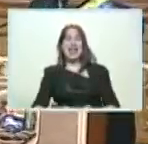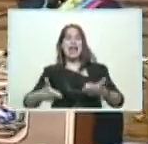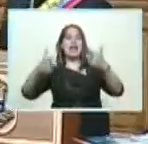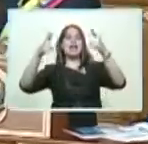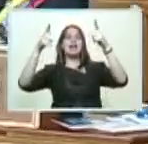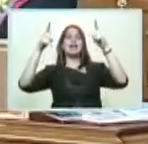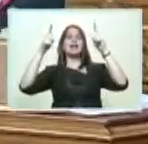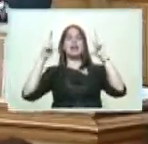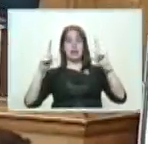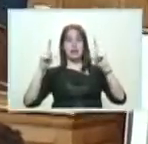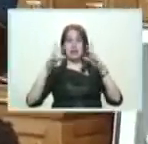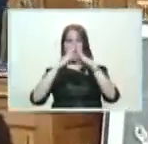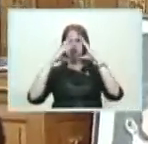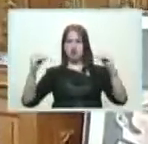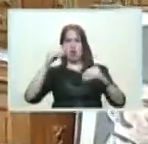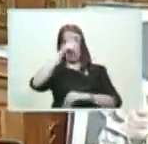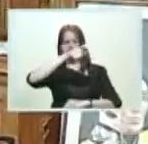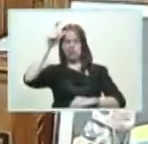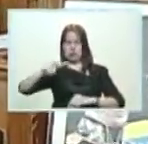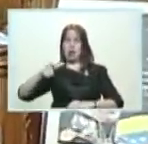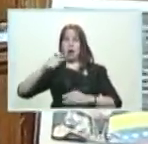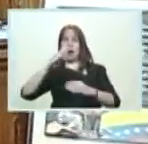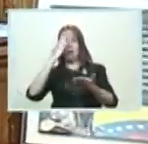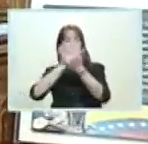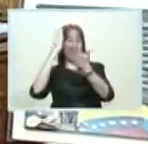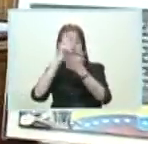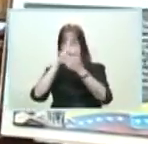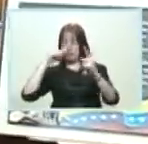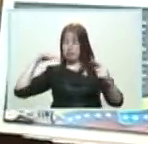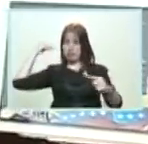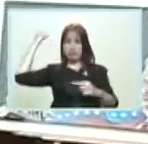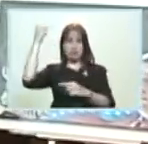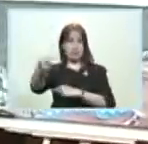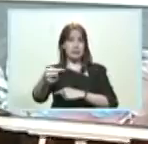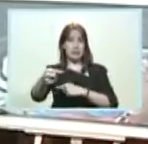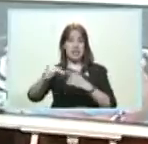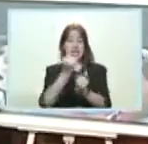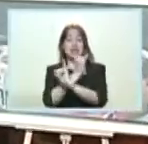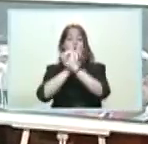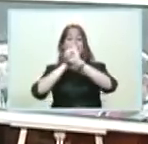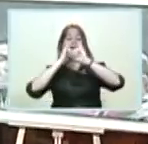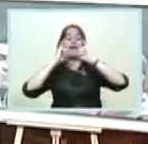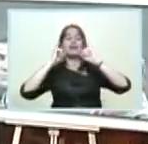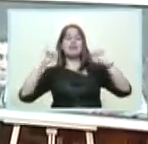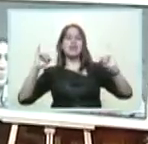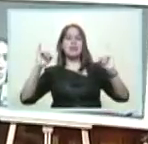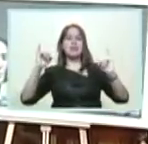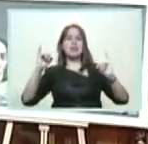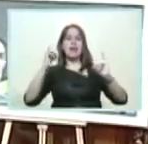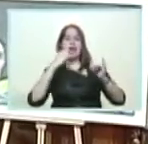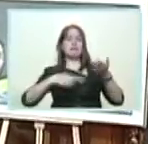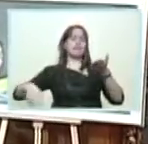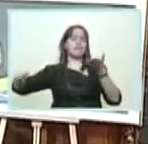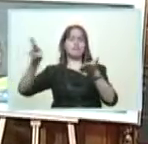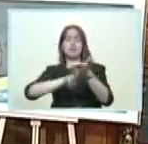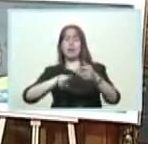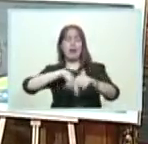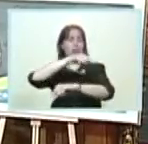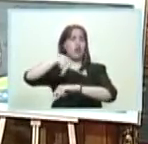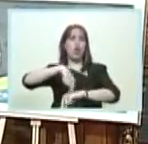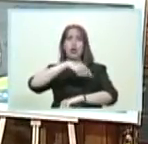de amos y capataces por siempre, y declaró nuestra independencia de manera irrevocable para todos los